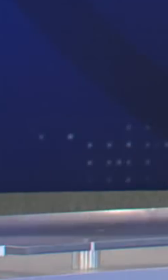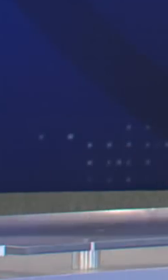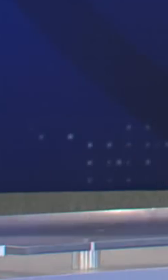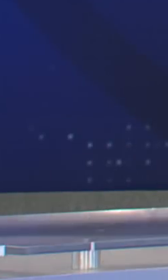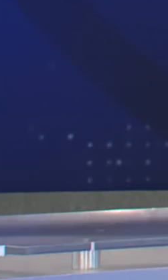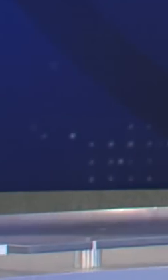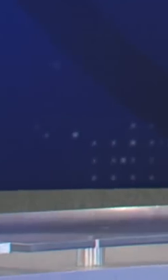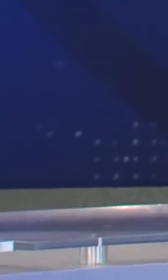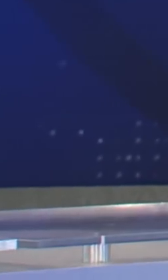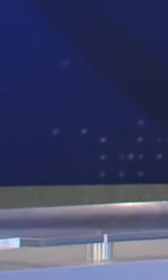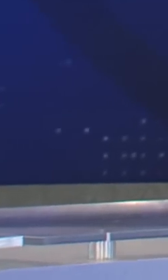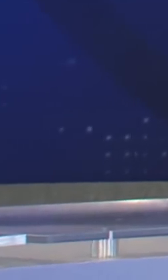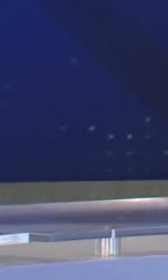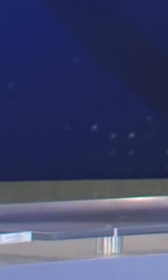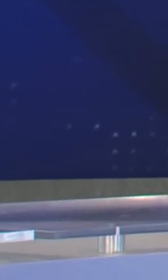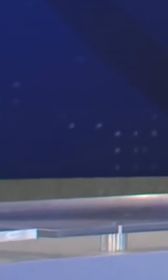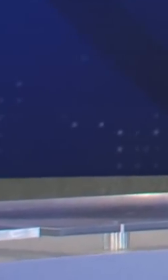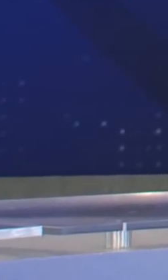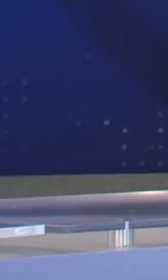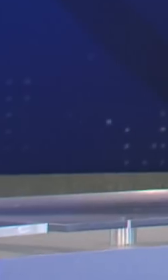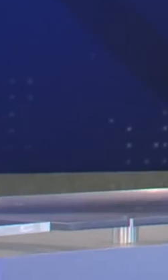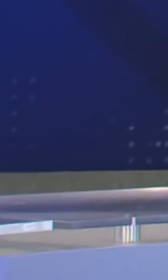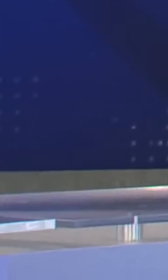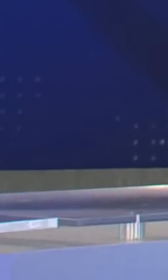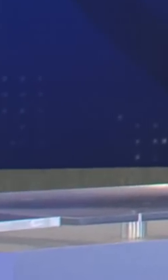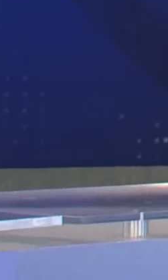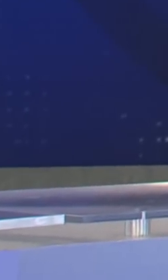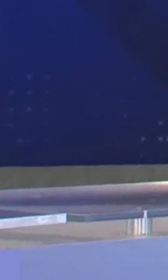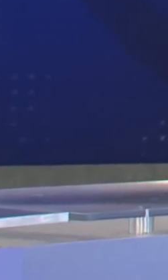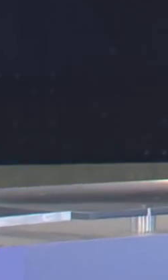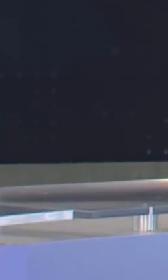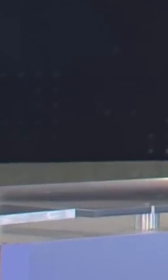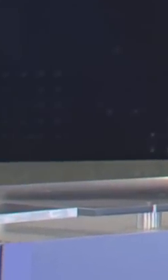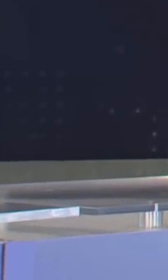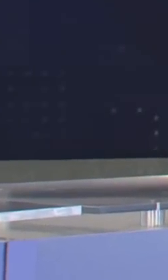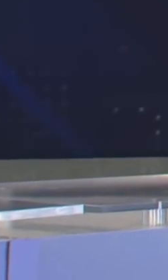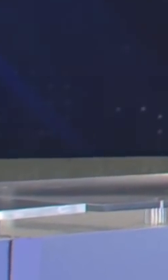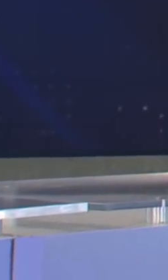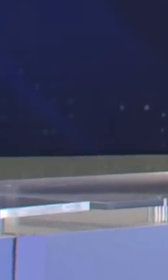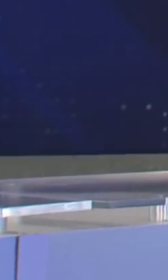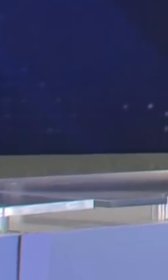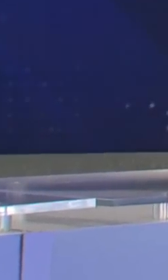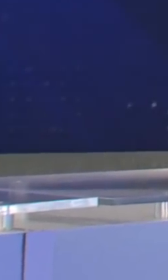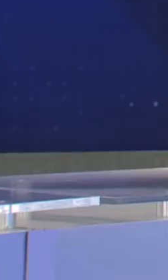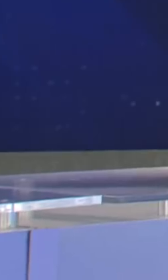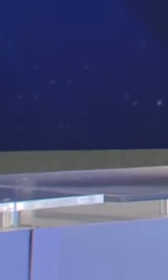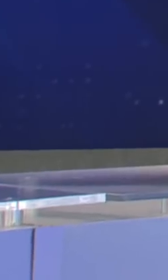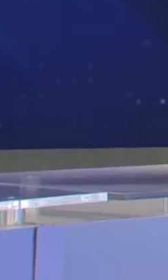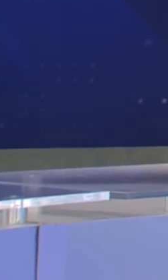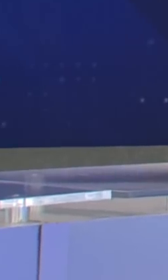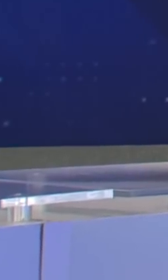Allí el presidente Javier Milei hablaba en el aula magna del diario La Razón, en Madrid, España, en su gira